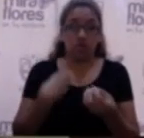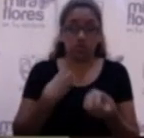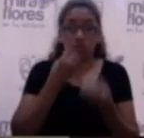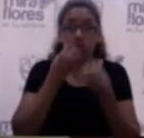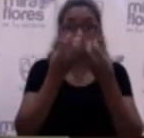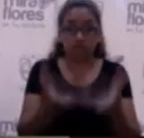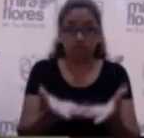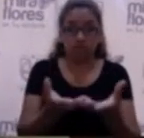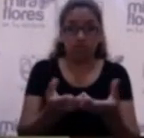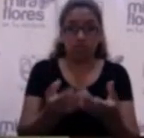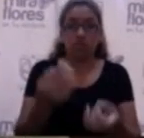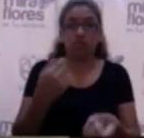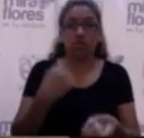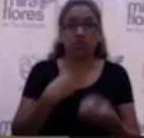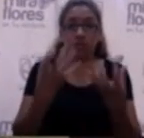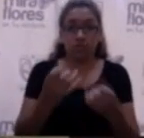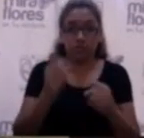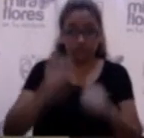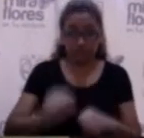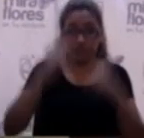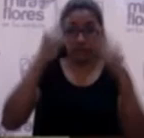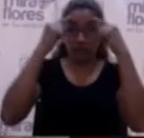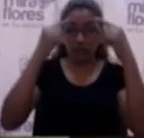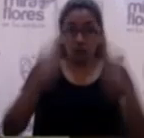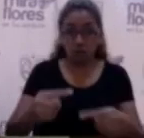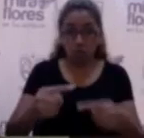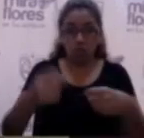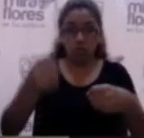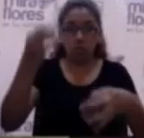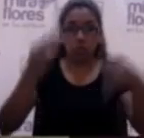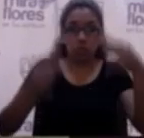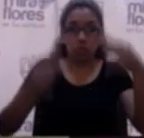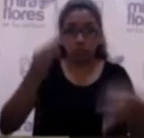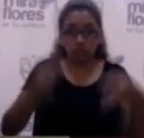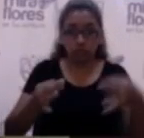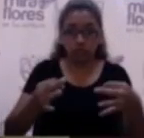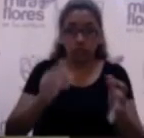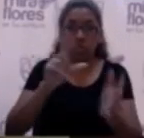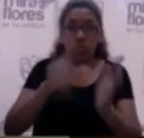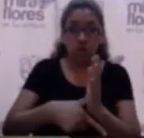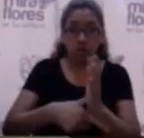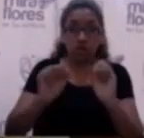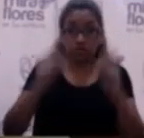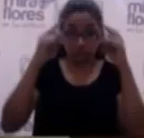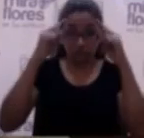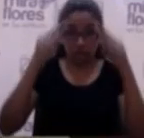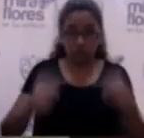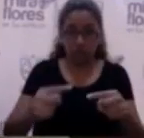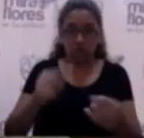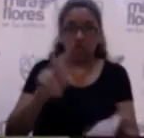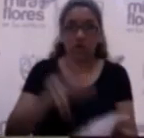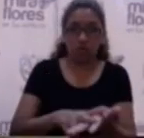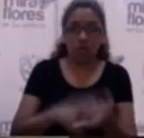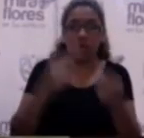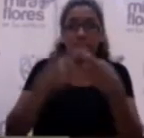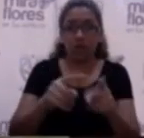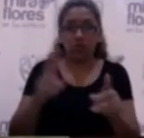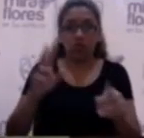la primera vez que se presentó este caso yo sugerí que se hiciera un